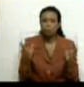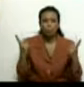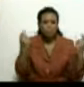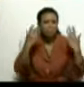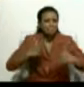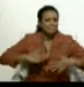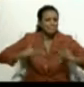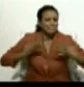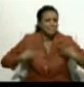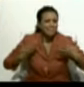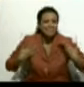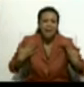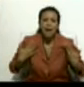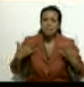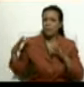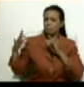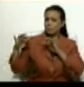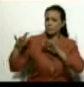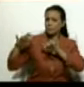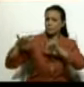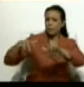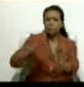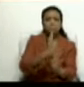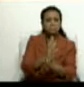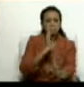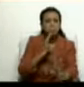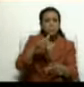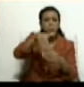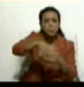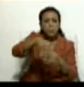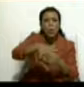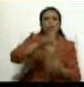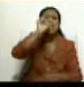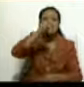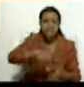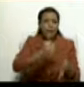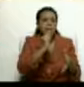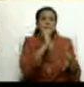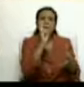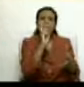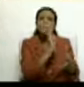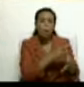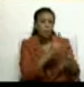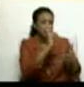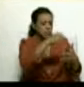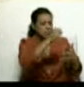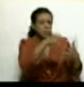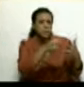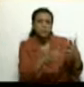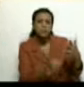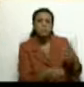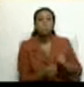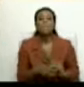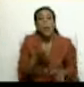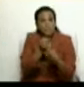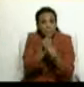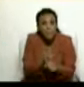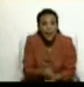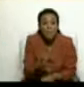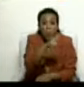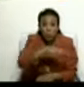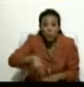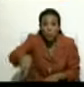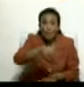con alegría, vamos a ir a dar 5 sí a nuestro Esequibo. Entonces, esperamos de todos